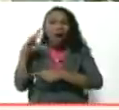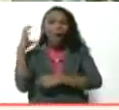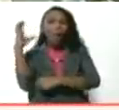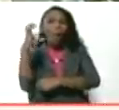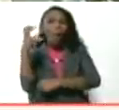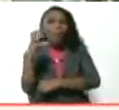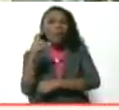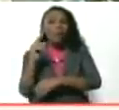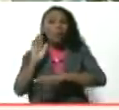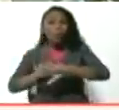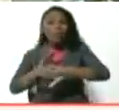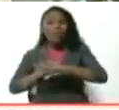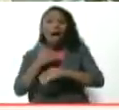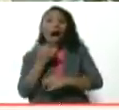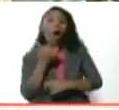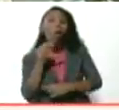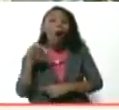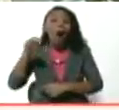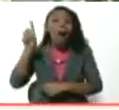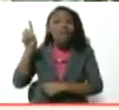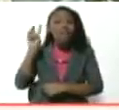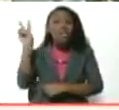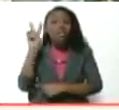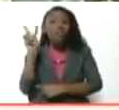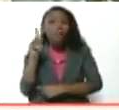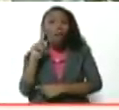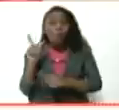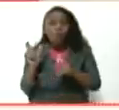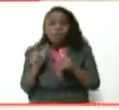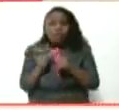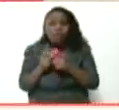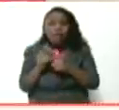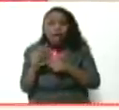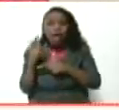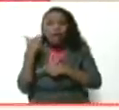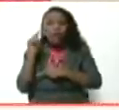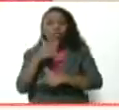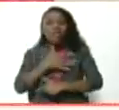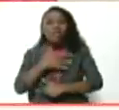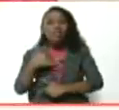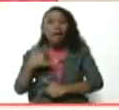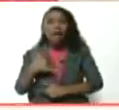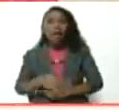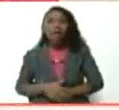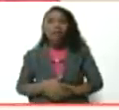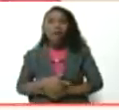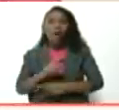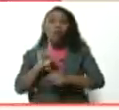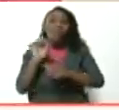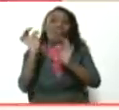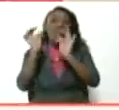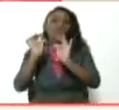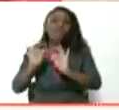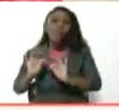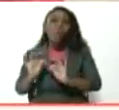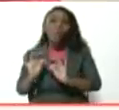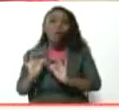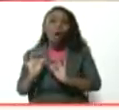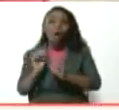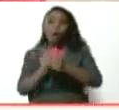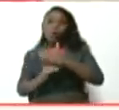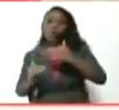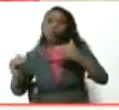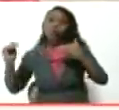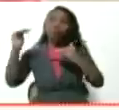cuando ocurre algo en Venezuela, por muy pequeño que sea, quieren de alguna manera subirle